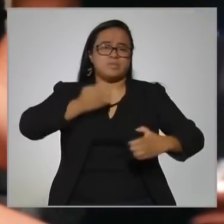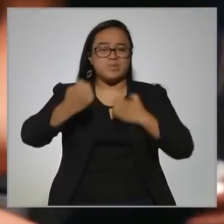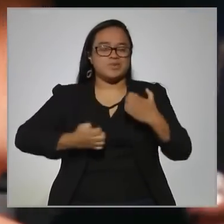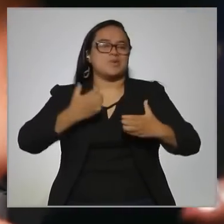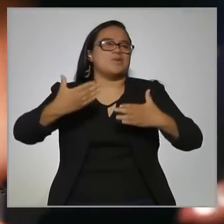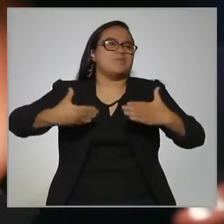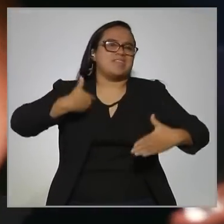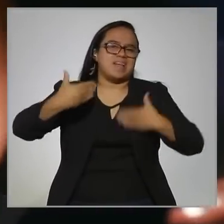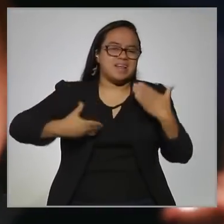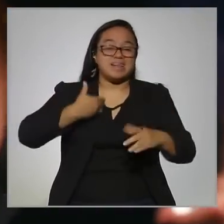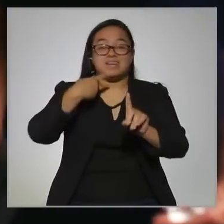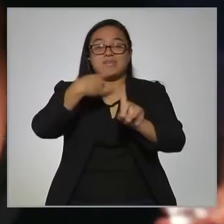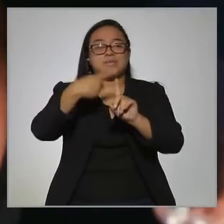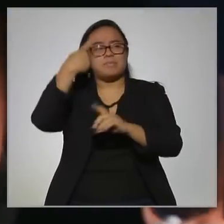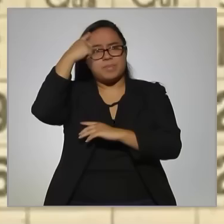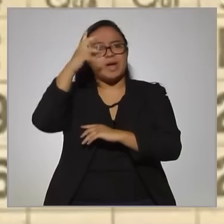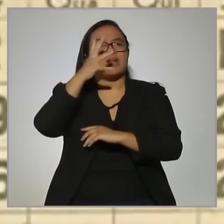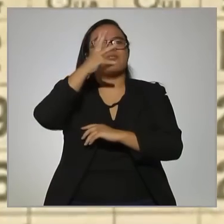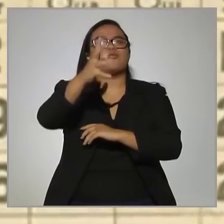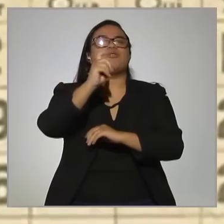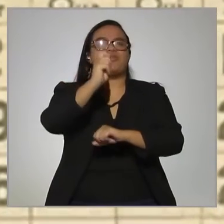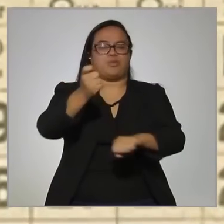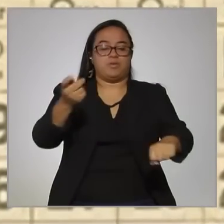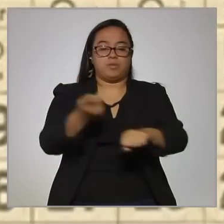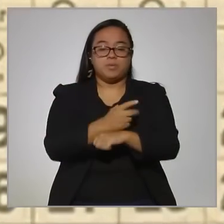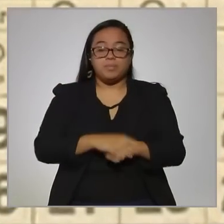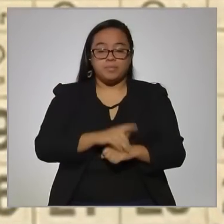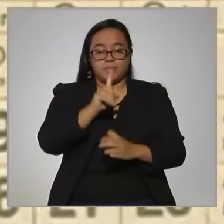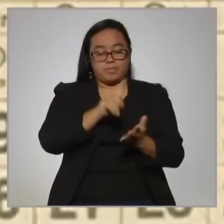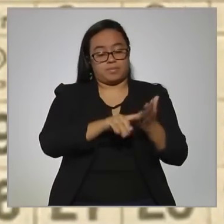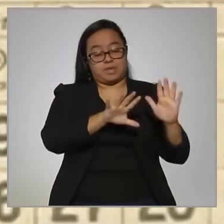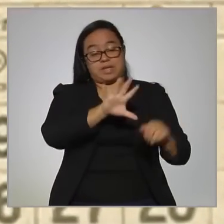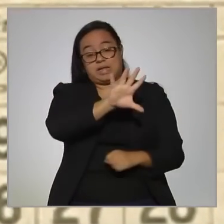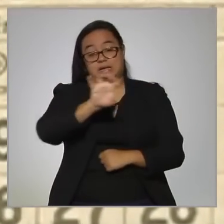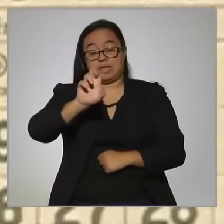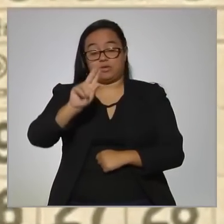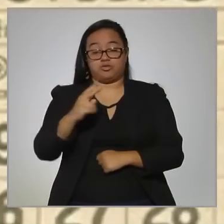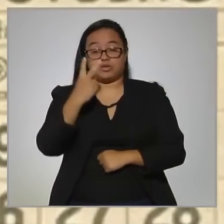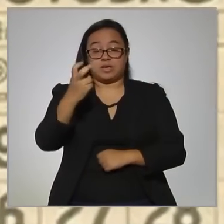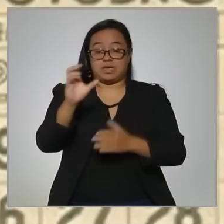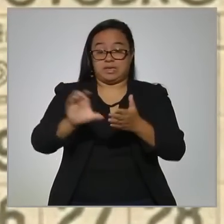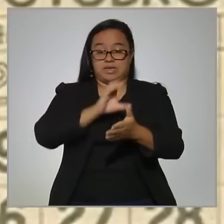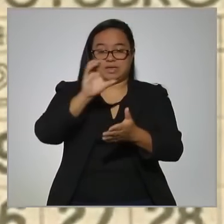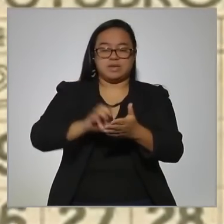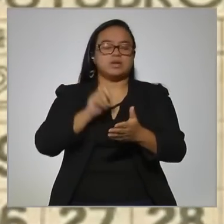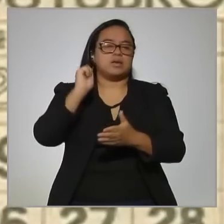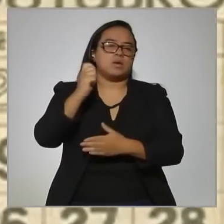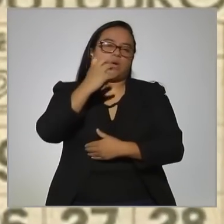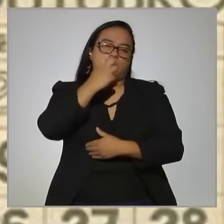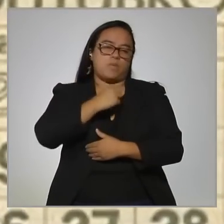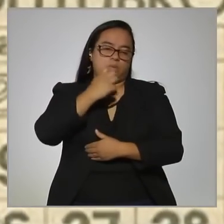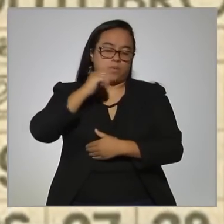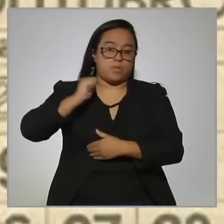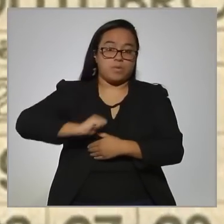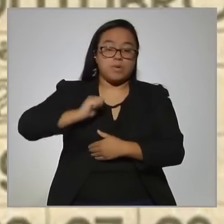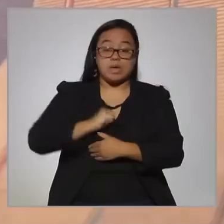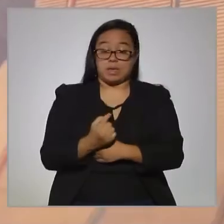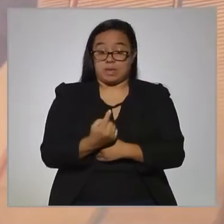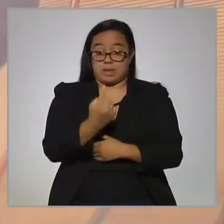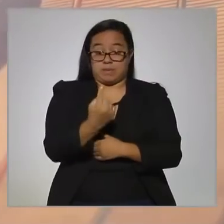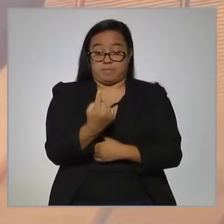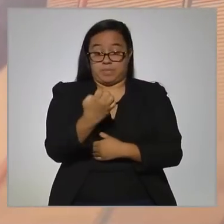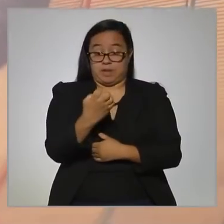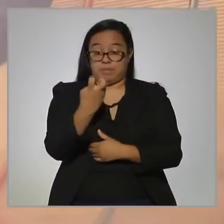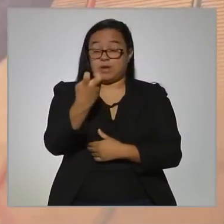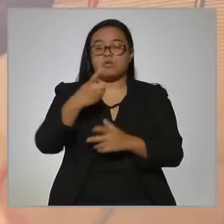y optimismo por el futuro. Desde 1582, el calendario gregoriano establece el 1 de enero